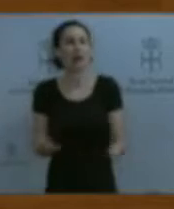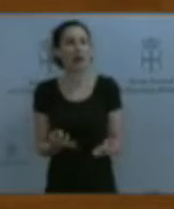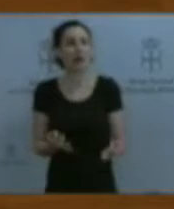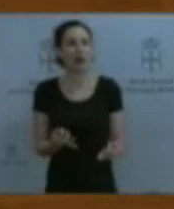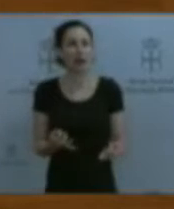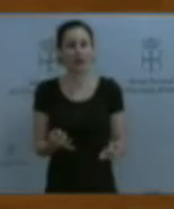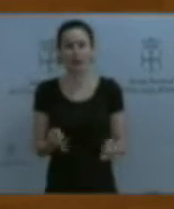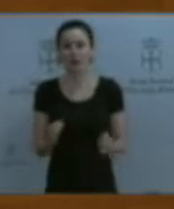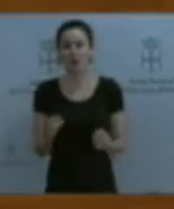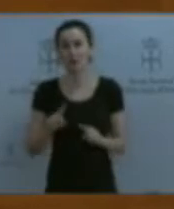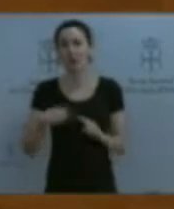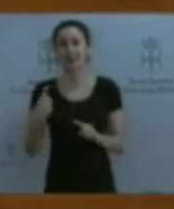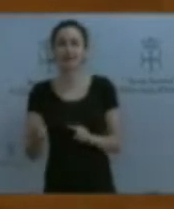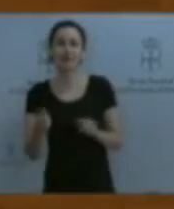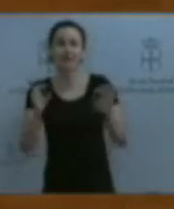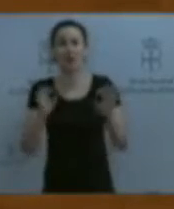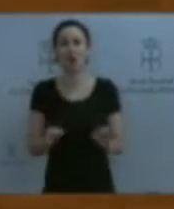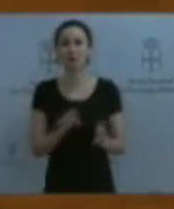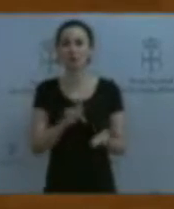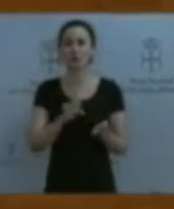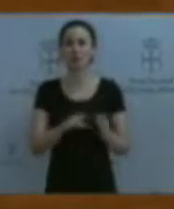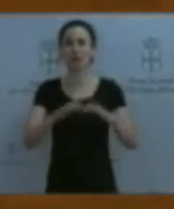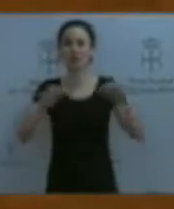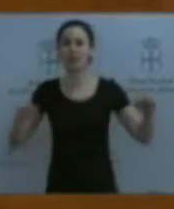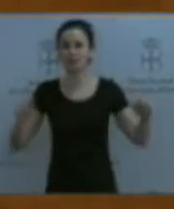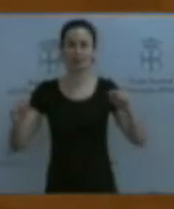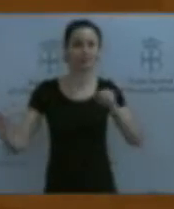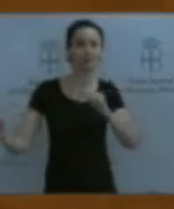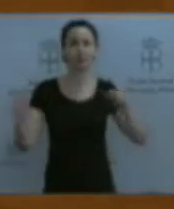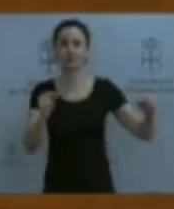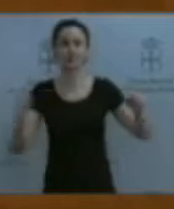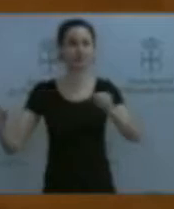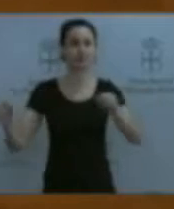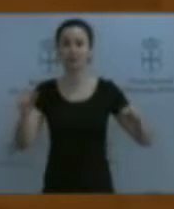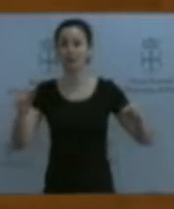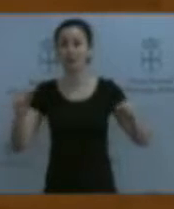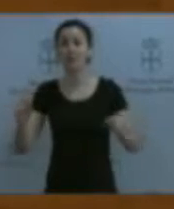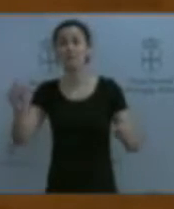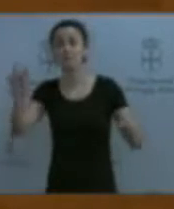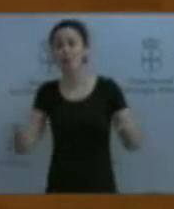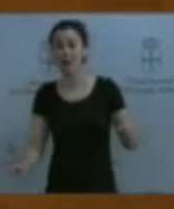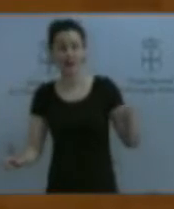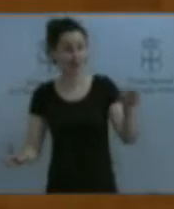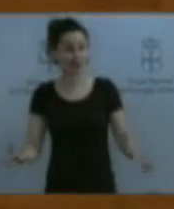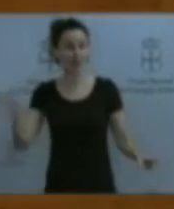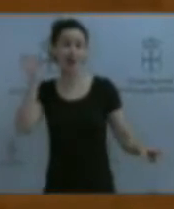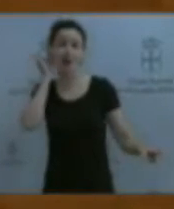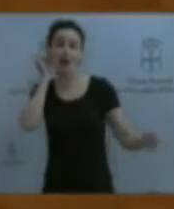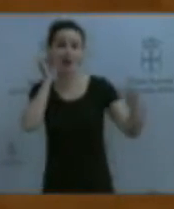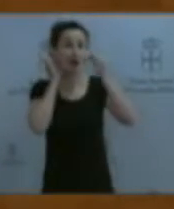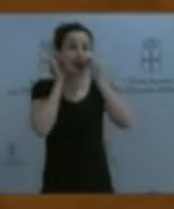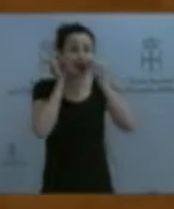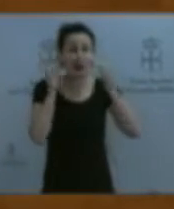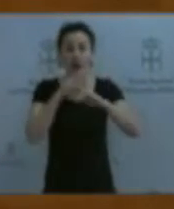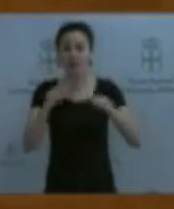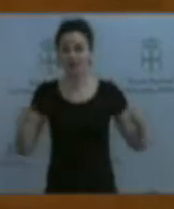el teatro quincenal en el hemiciclo asturiano entre Fernández y Fernández, doña Mercedes y doña Javier, porque no cuela para nada, señorías. Porque